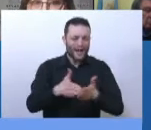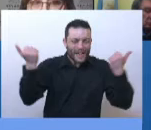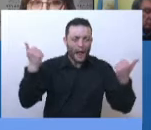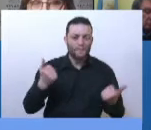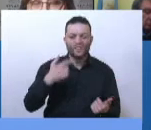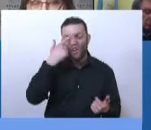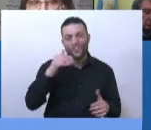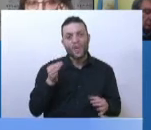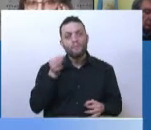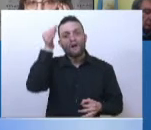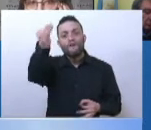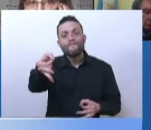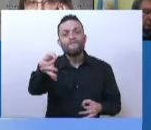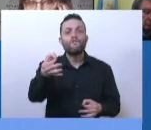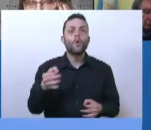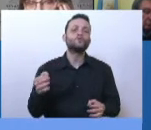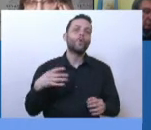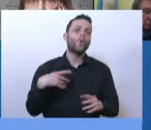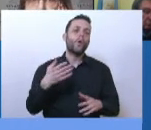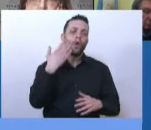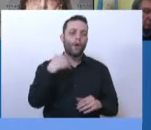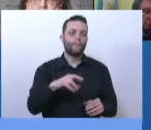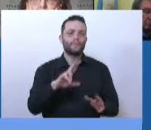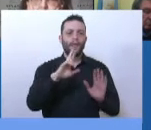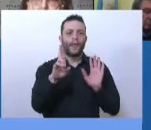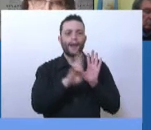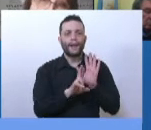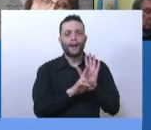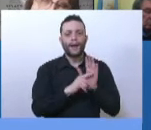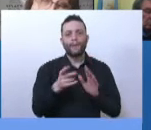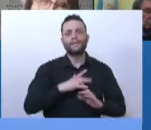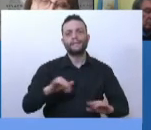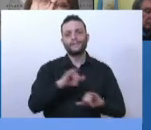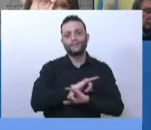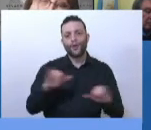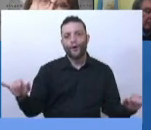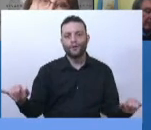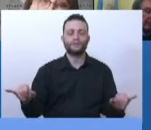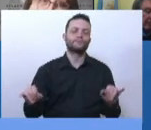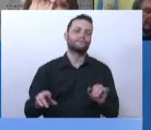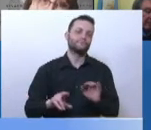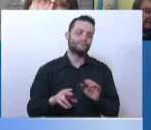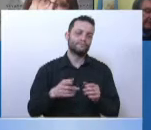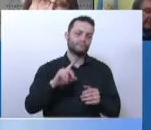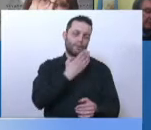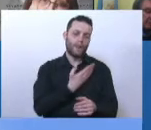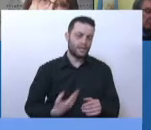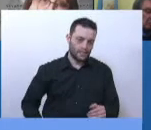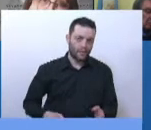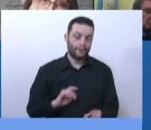lo han expresado, la mayoría lo expresó, son los inconvenientes que presenté. Y respecto a esto, quiero señalar